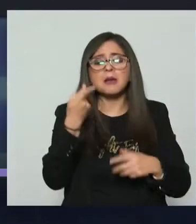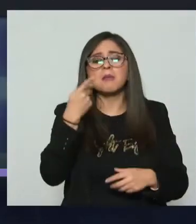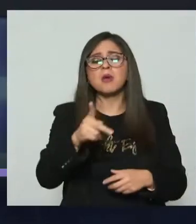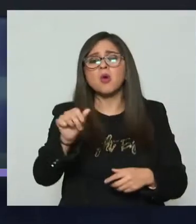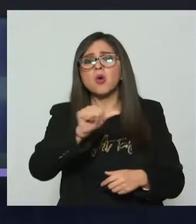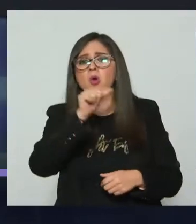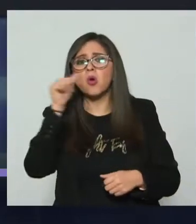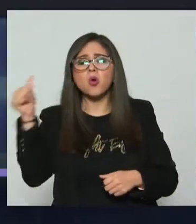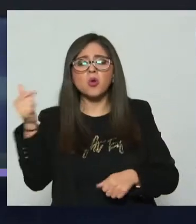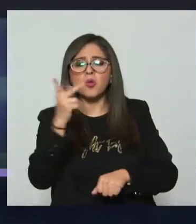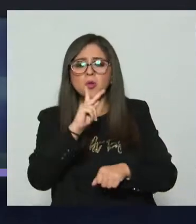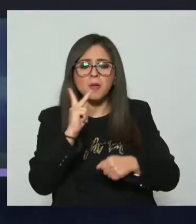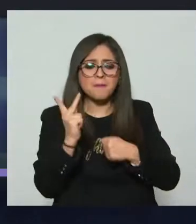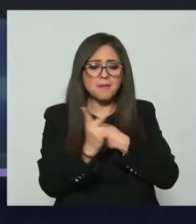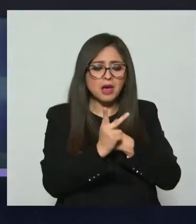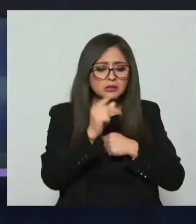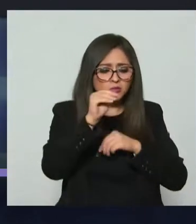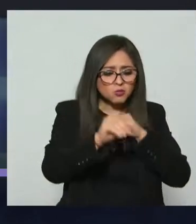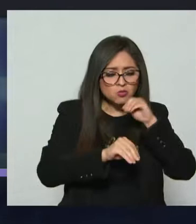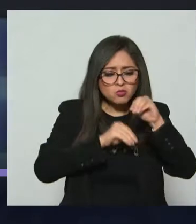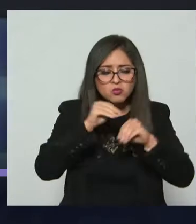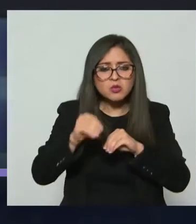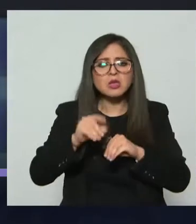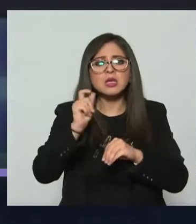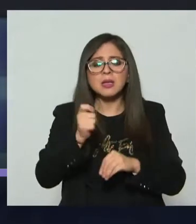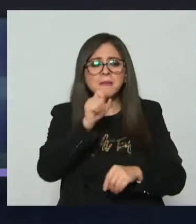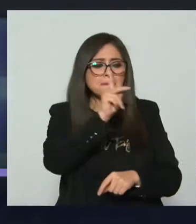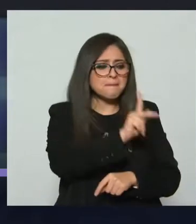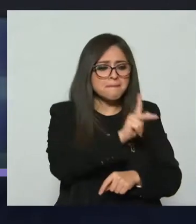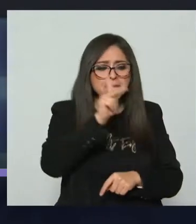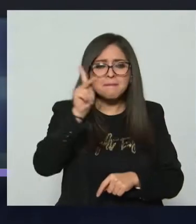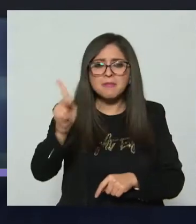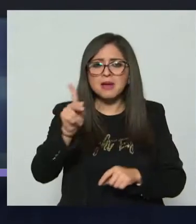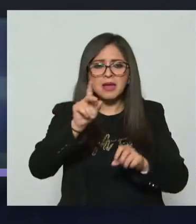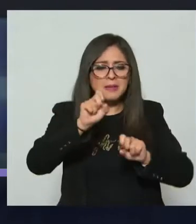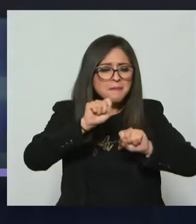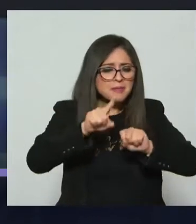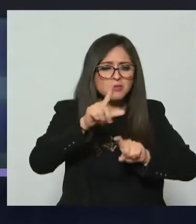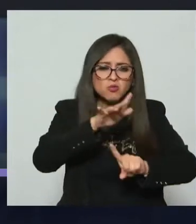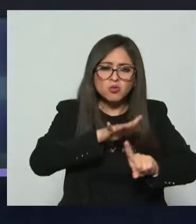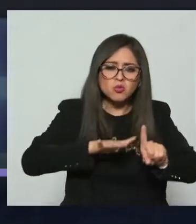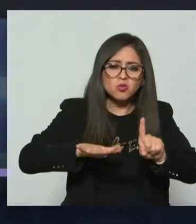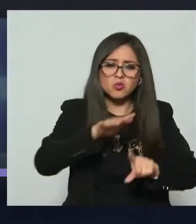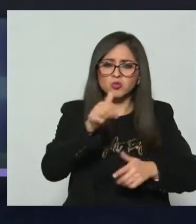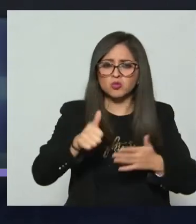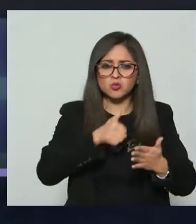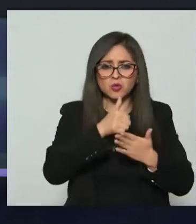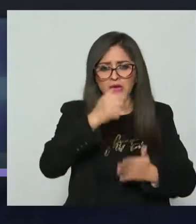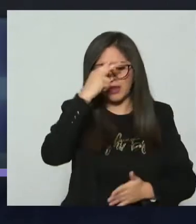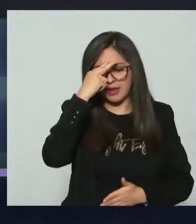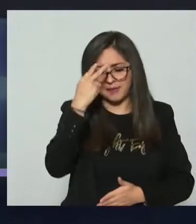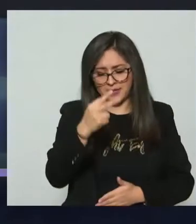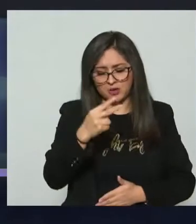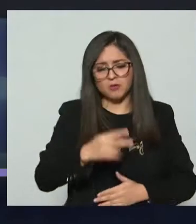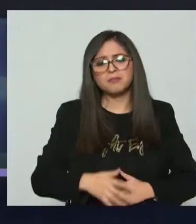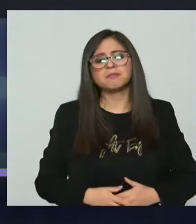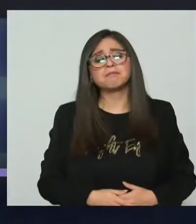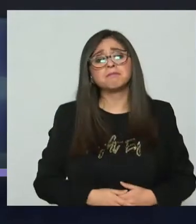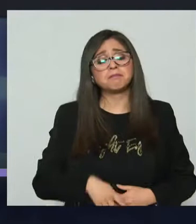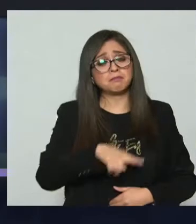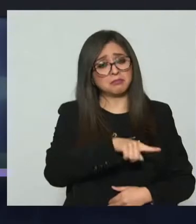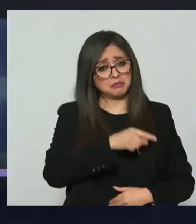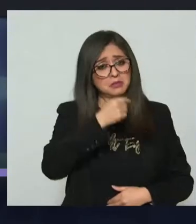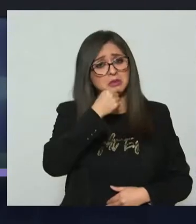misma circunstancia en la que se encuentra ahorita la Ciudad de México. Los niños tienen ese derecho, ya está plasmado ese